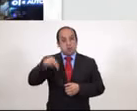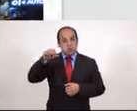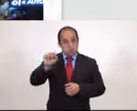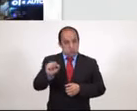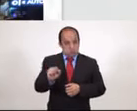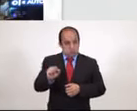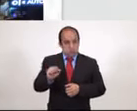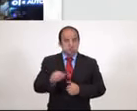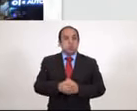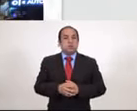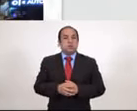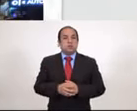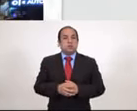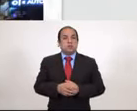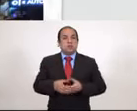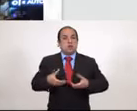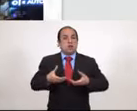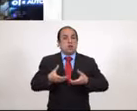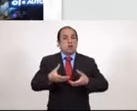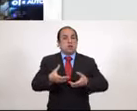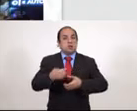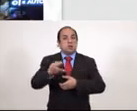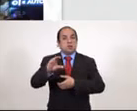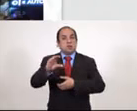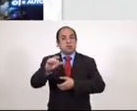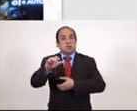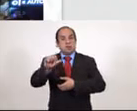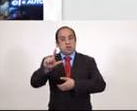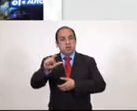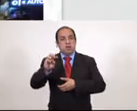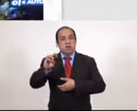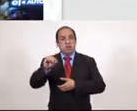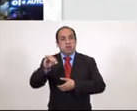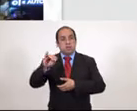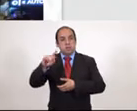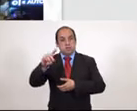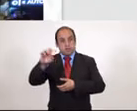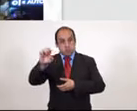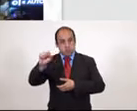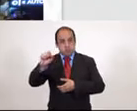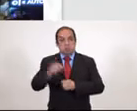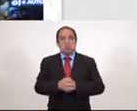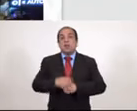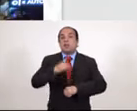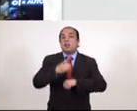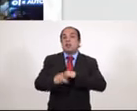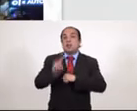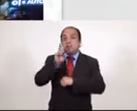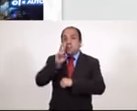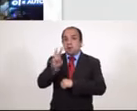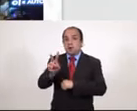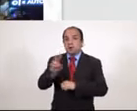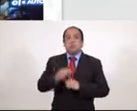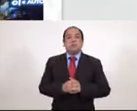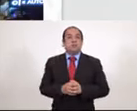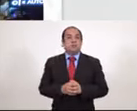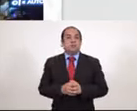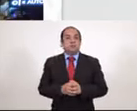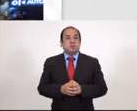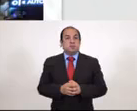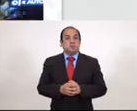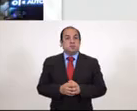sur de Avenida Canal de Miramontes, cuya afectación se observa, afectación a la